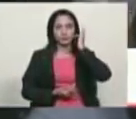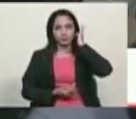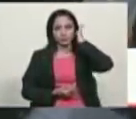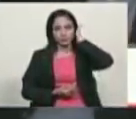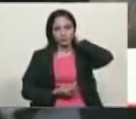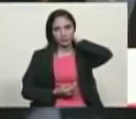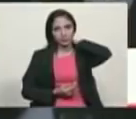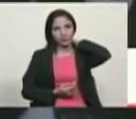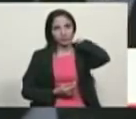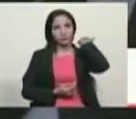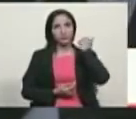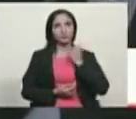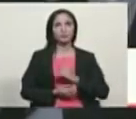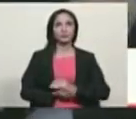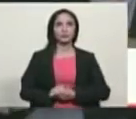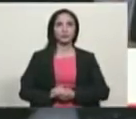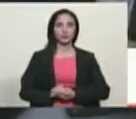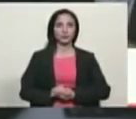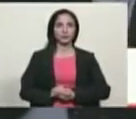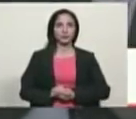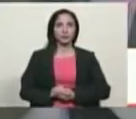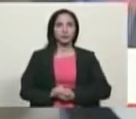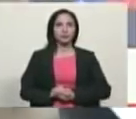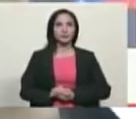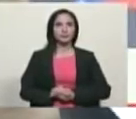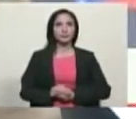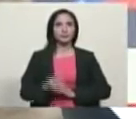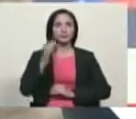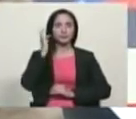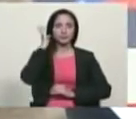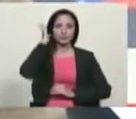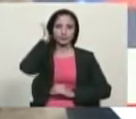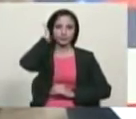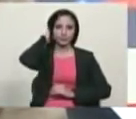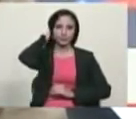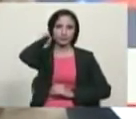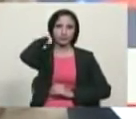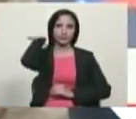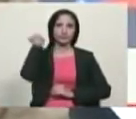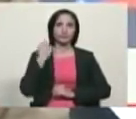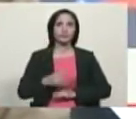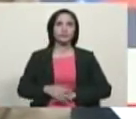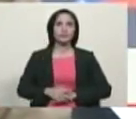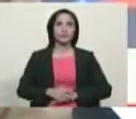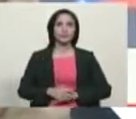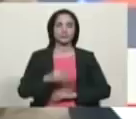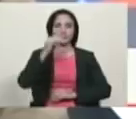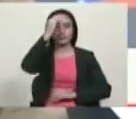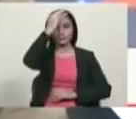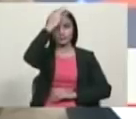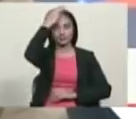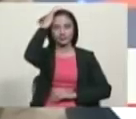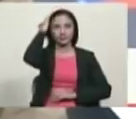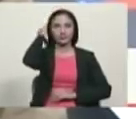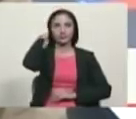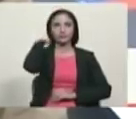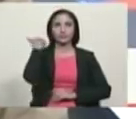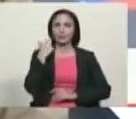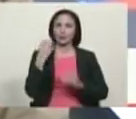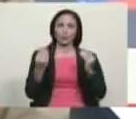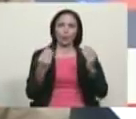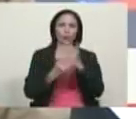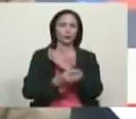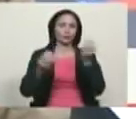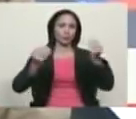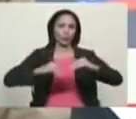Sí, mil veces. y cuantas veces más haga